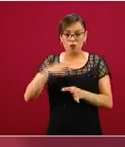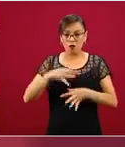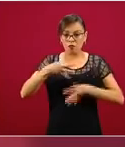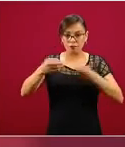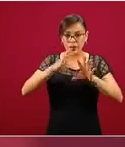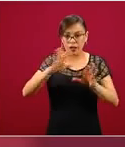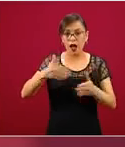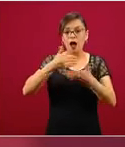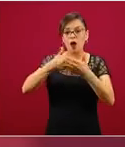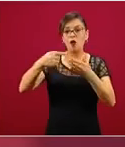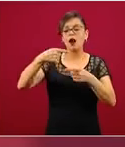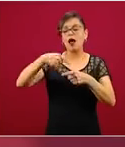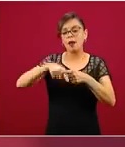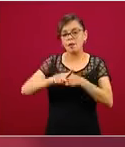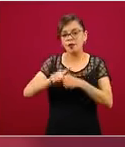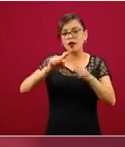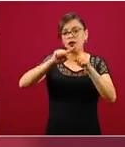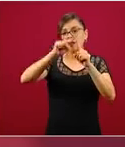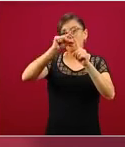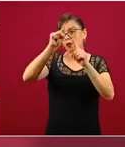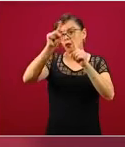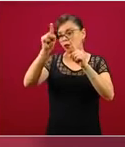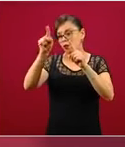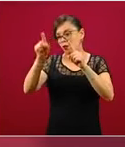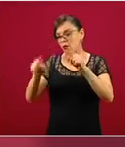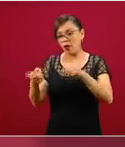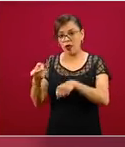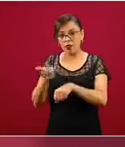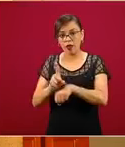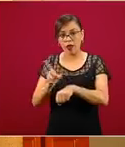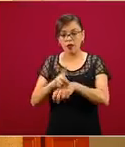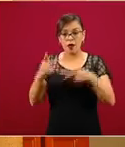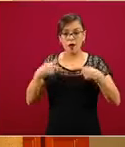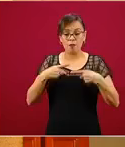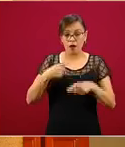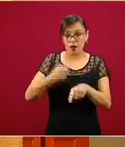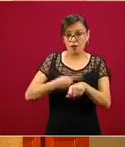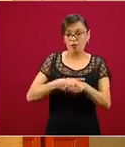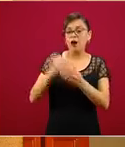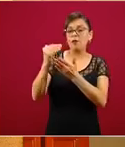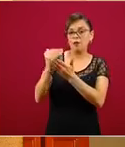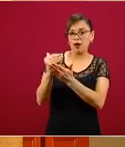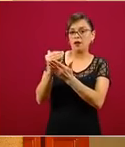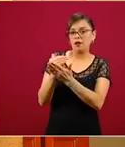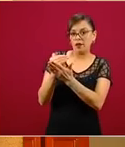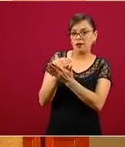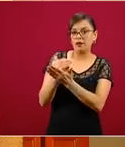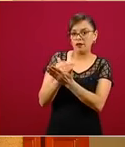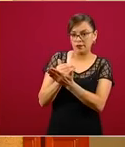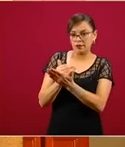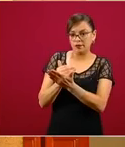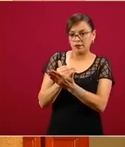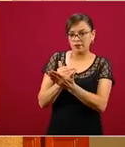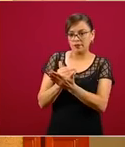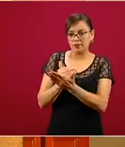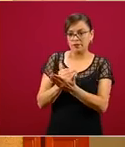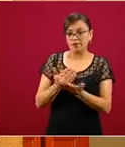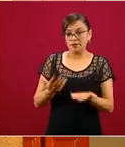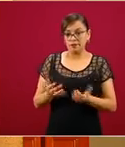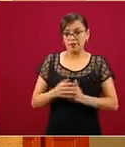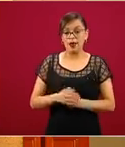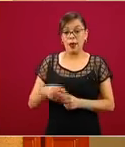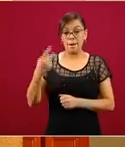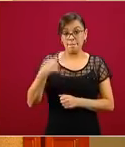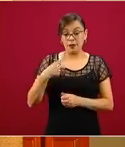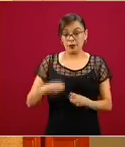está reduciendo el número diario de casos. Y aquí hago una aclaración importante, porque sé que esto ha inquietado a personas habitantes